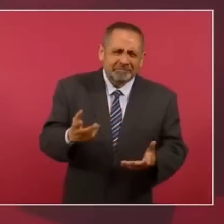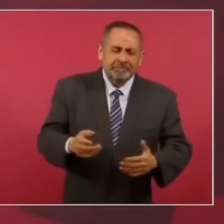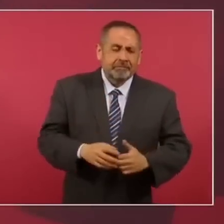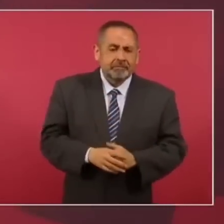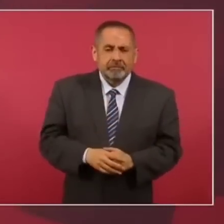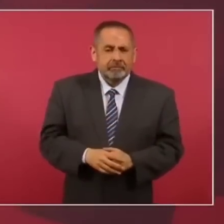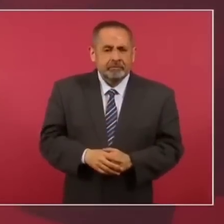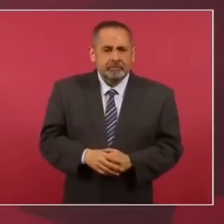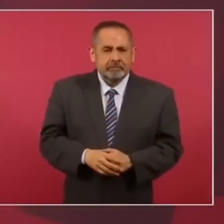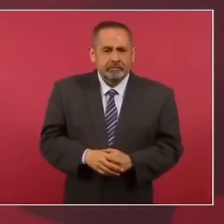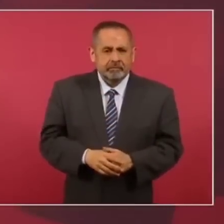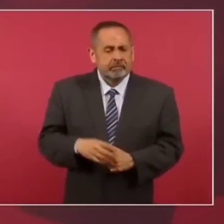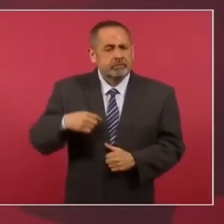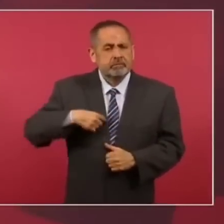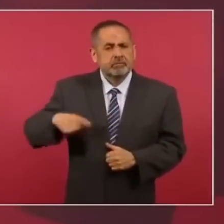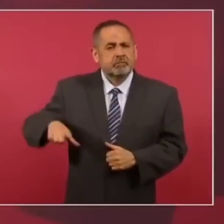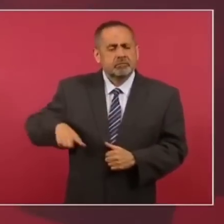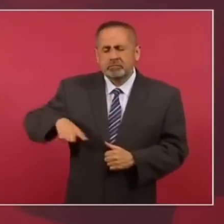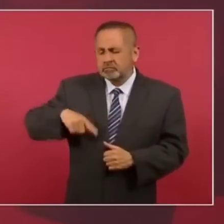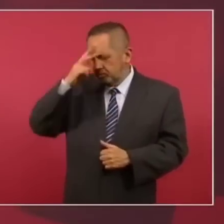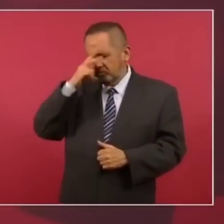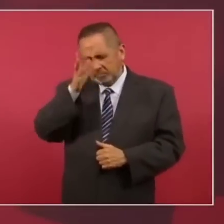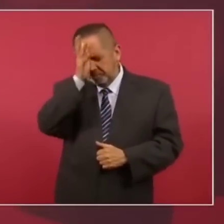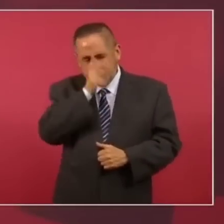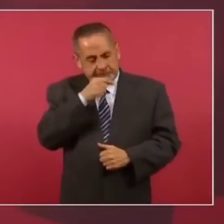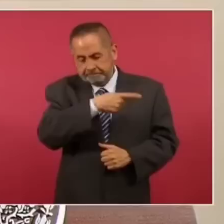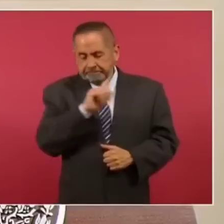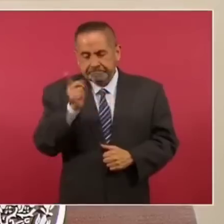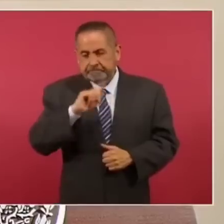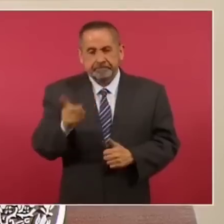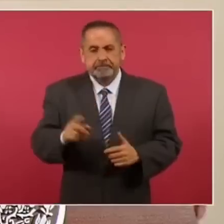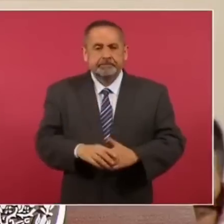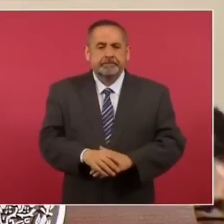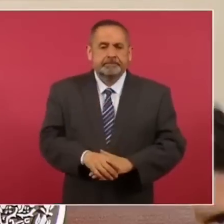El gobierno mexicano no puede estar de acuerdo.